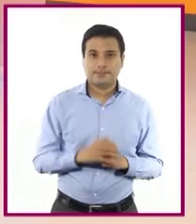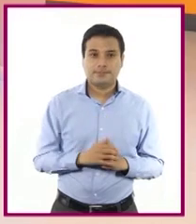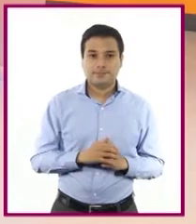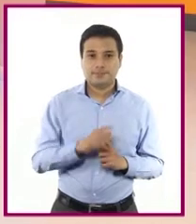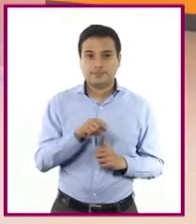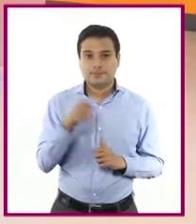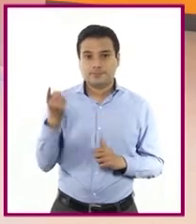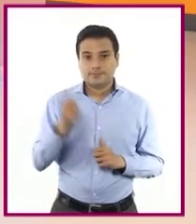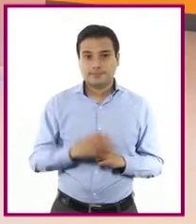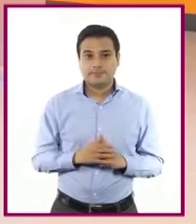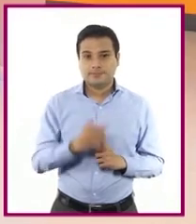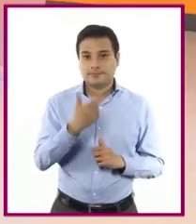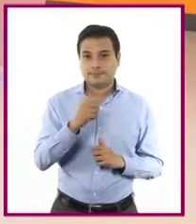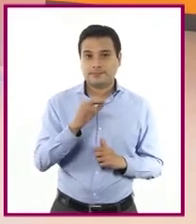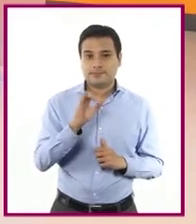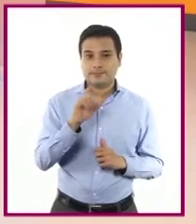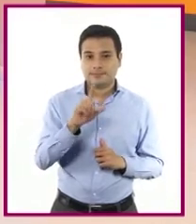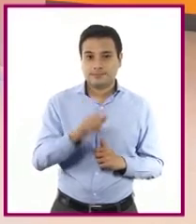y Gabriel,